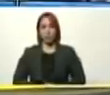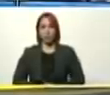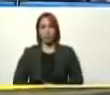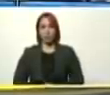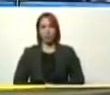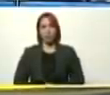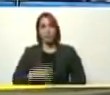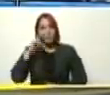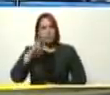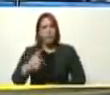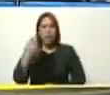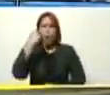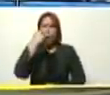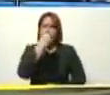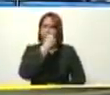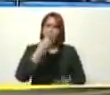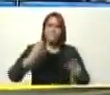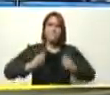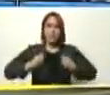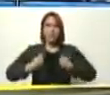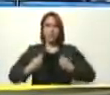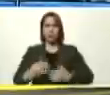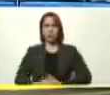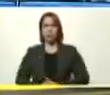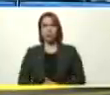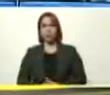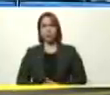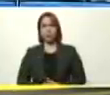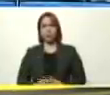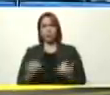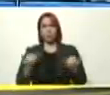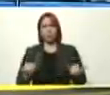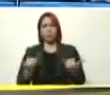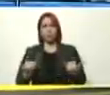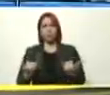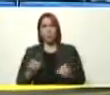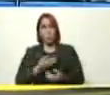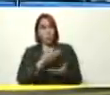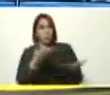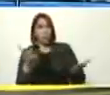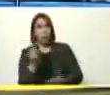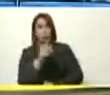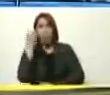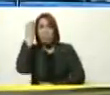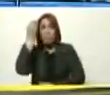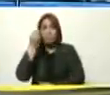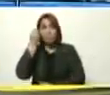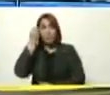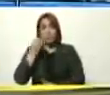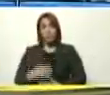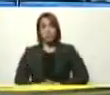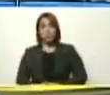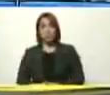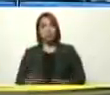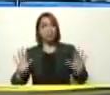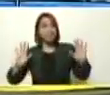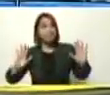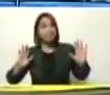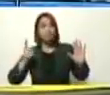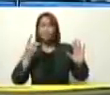ver con mis ojos, vivir esta, aunque ustedes no lo crean o les cueste